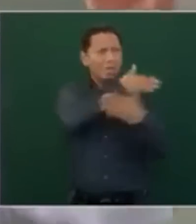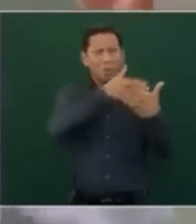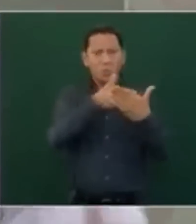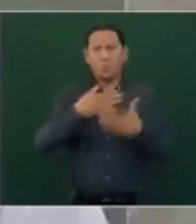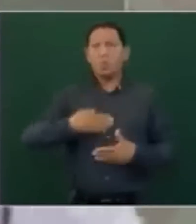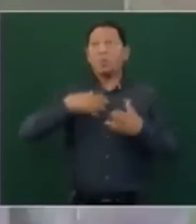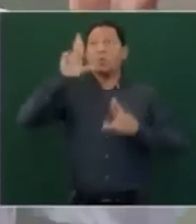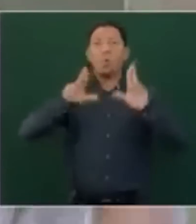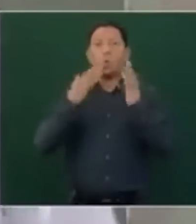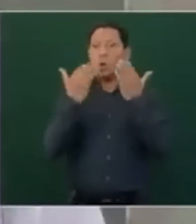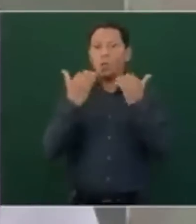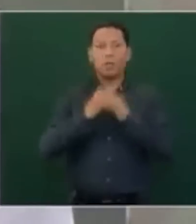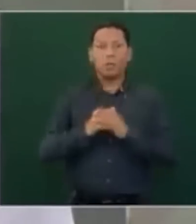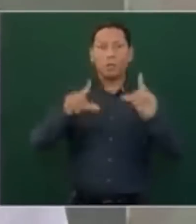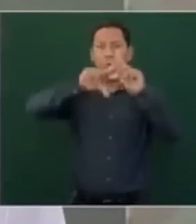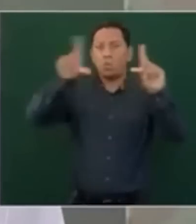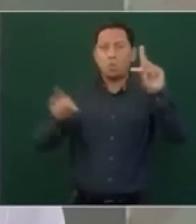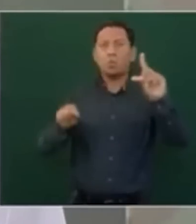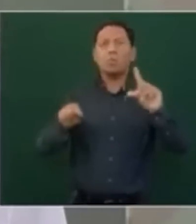hasta que el pueblo dijo basta.